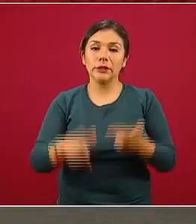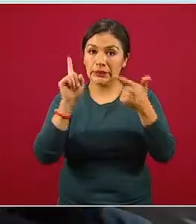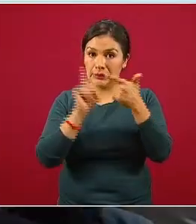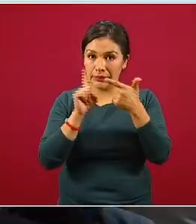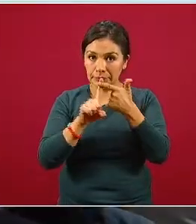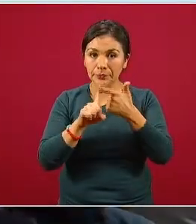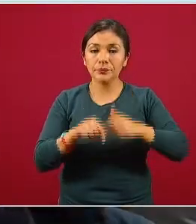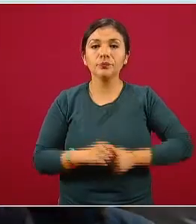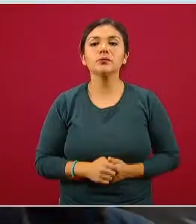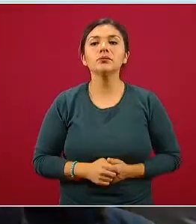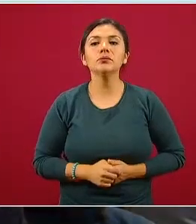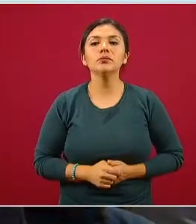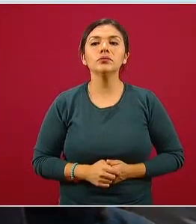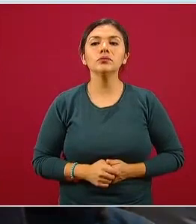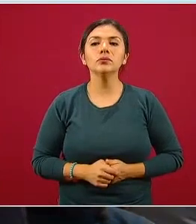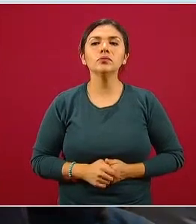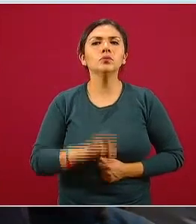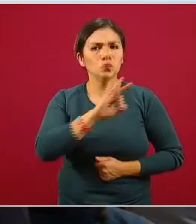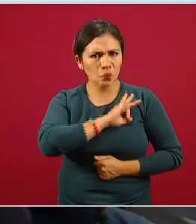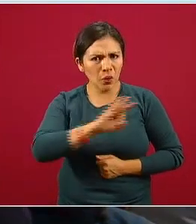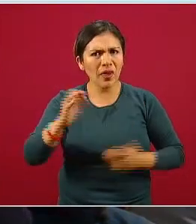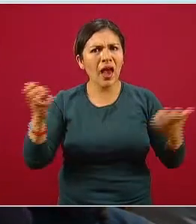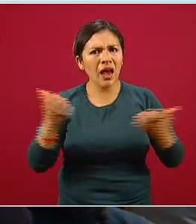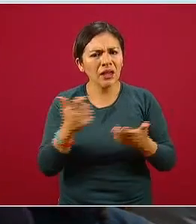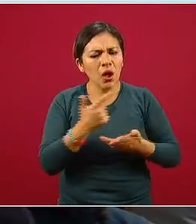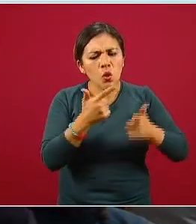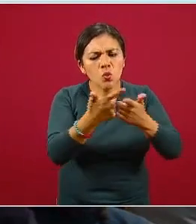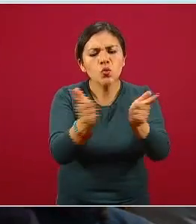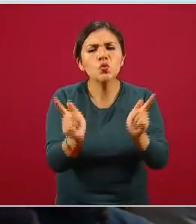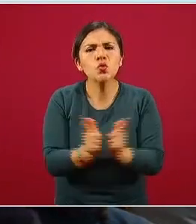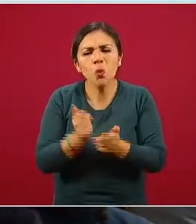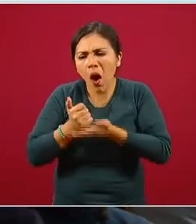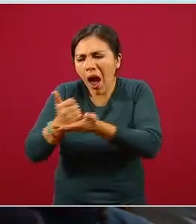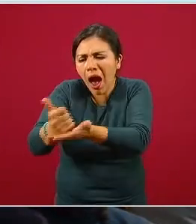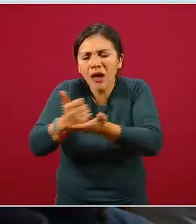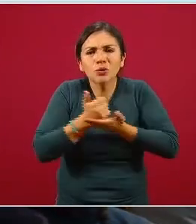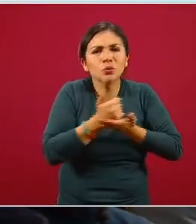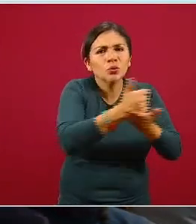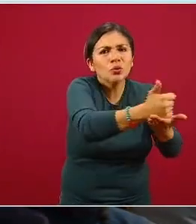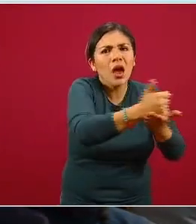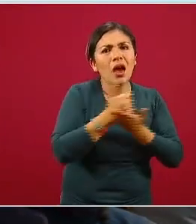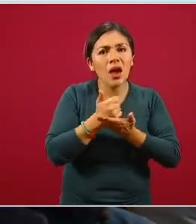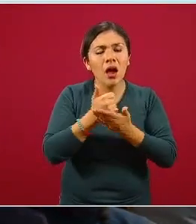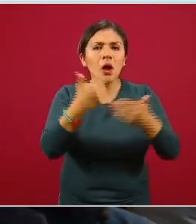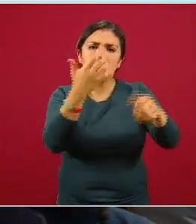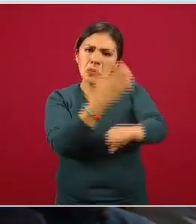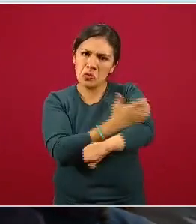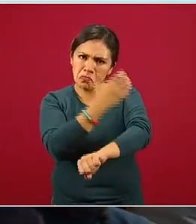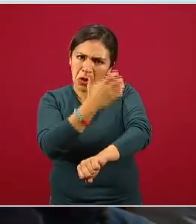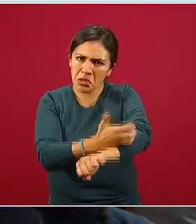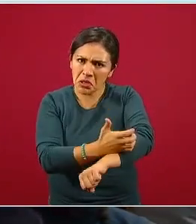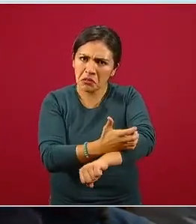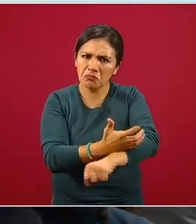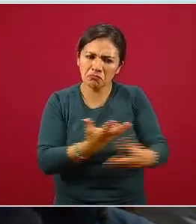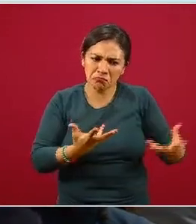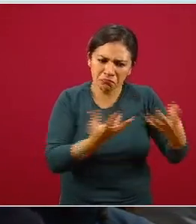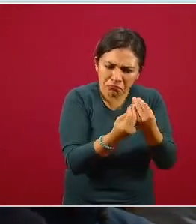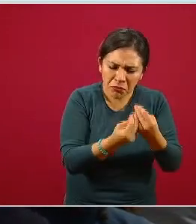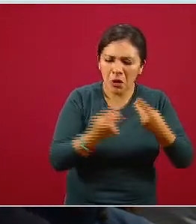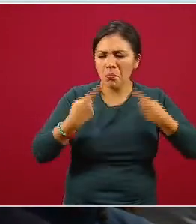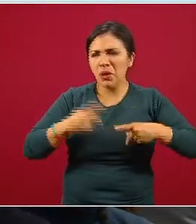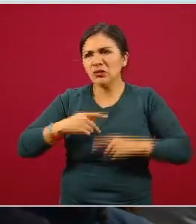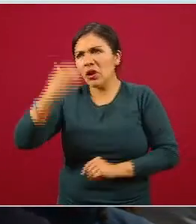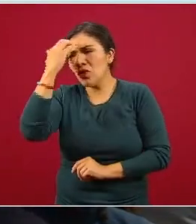7, podemos formar grupos de ayuda entre compañeros, entre